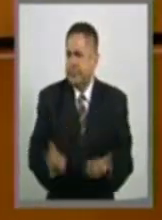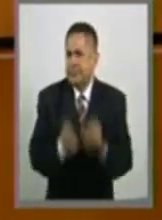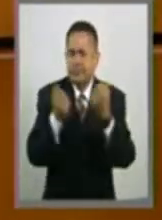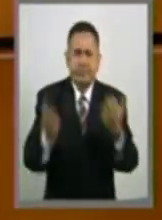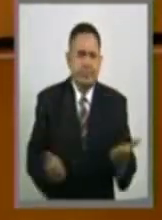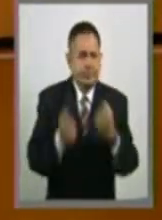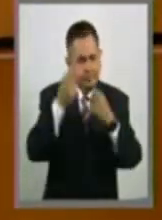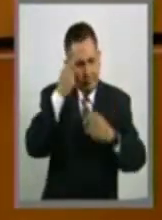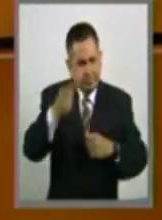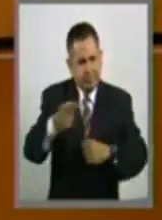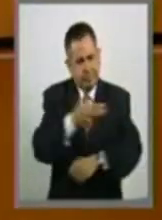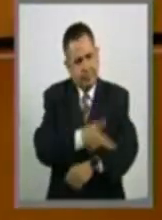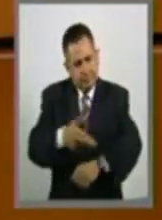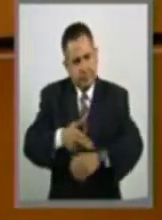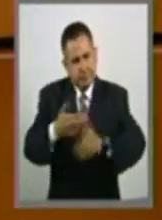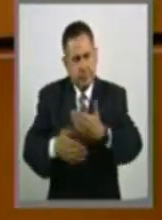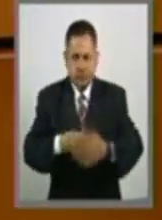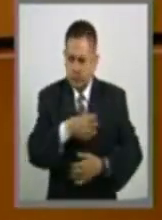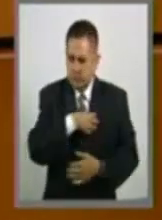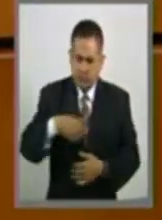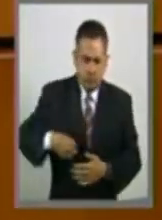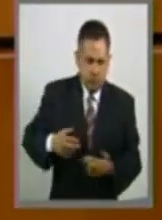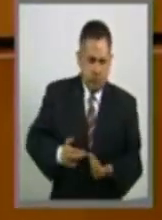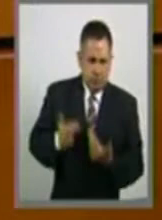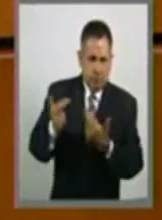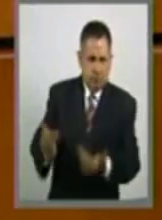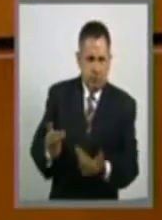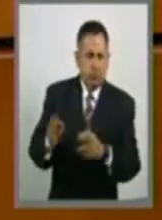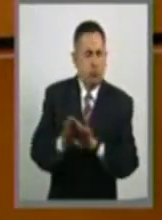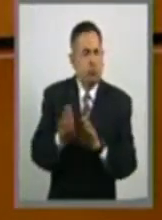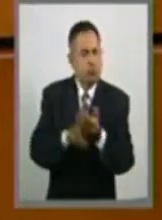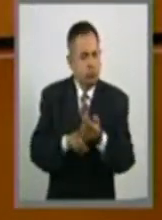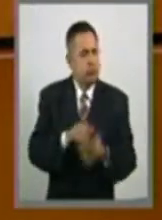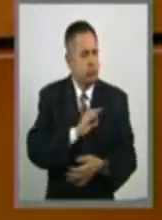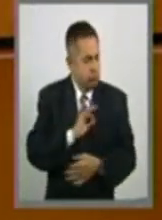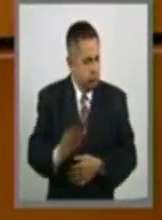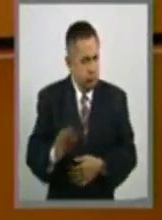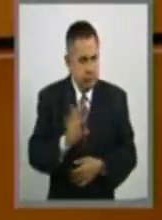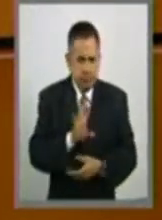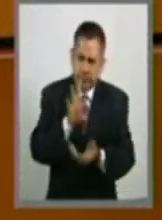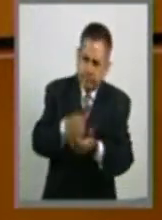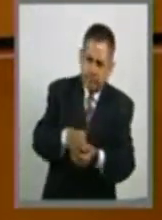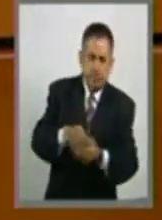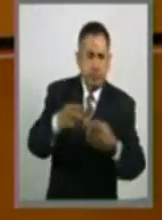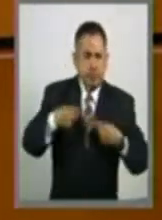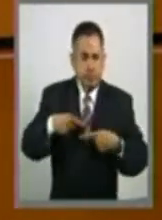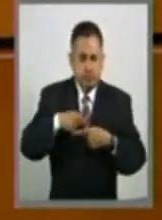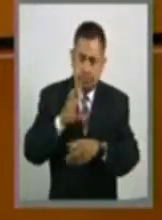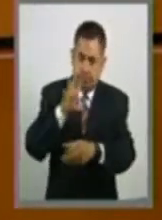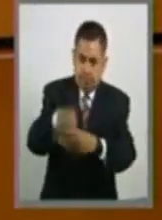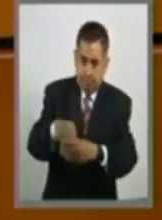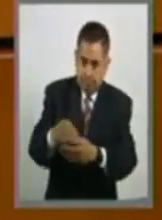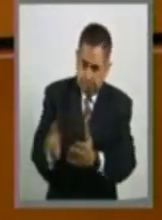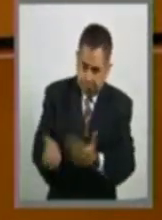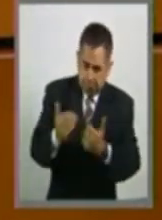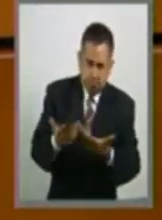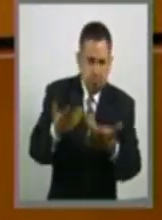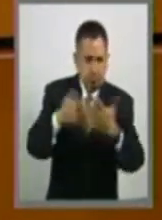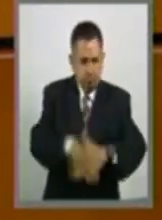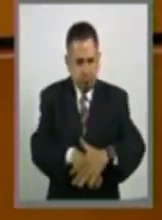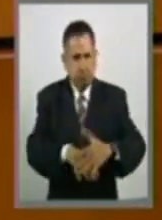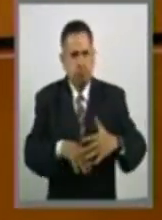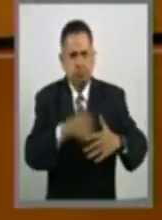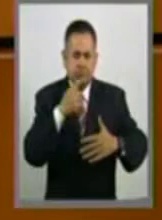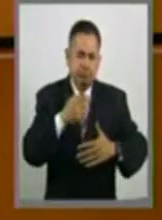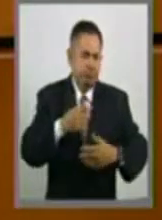realización de trasplantes y en la mayoría de los casos incorporar a las personas trasplantadas a una vida